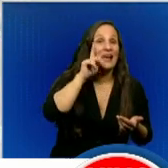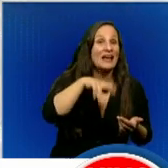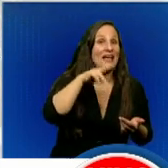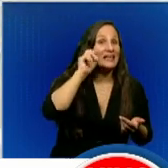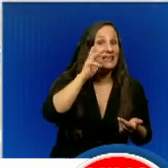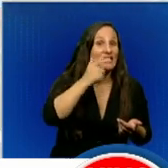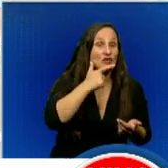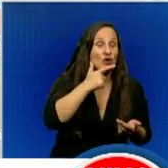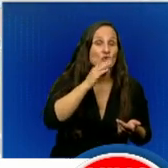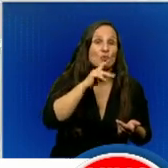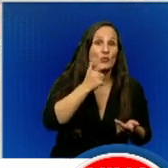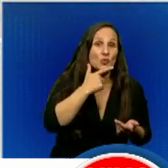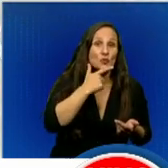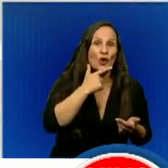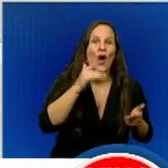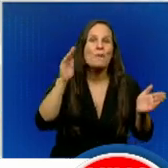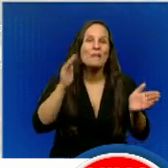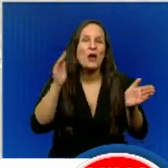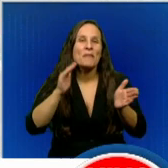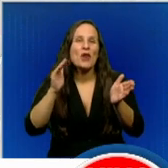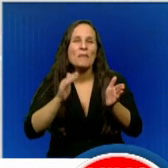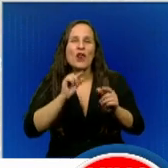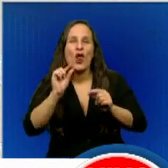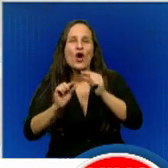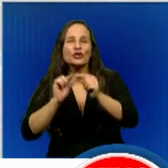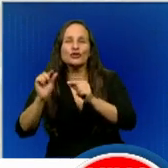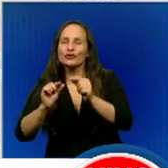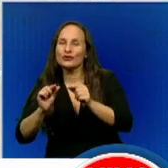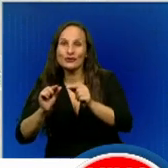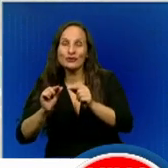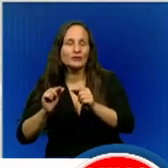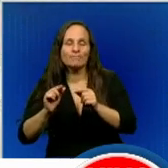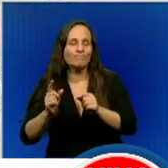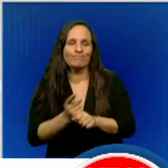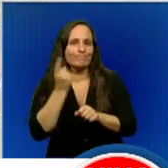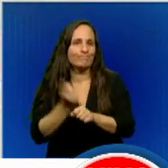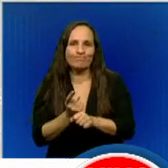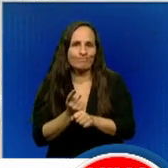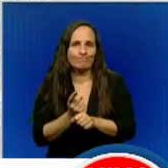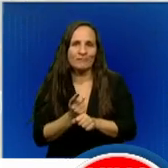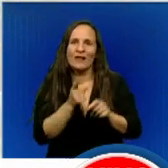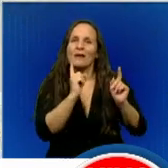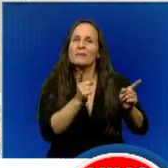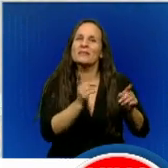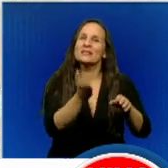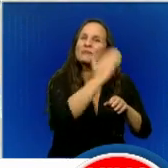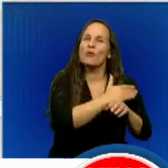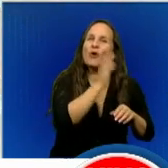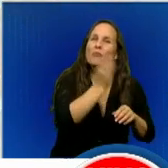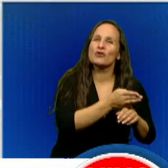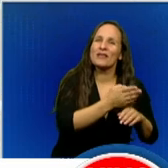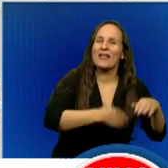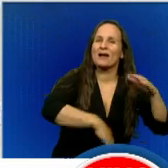poder seguir bajando gradualmente como estaba previsto y van a quedar en aquel en aquella ricotta